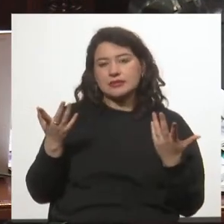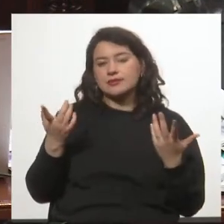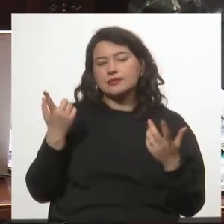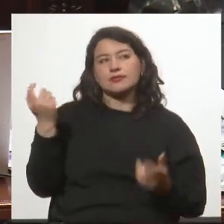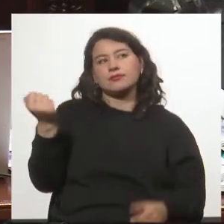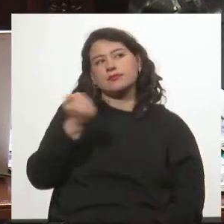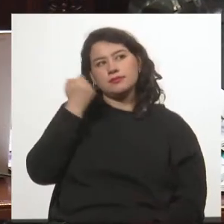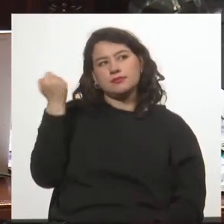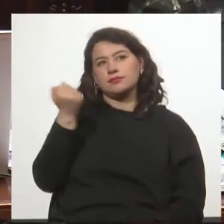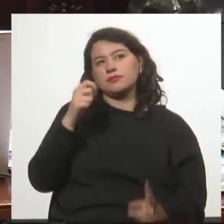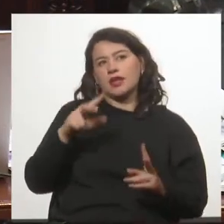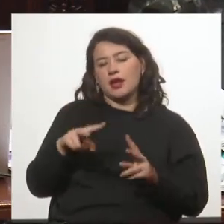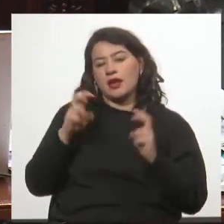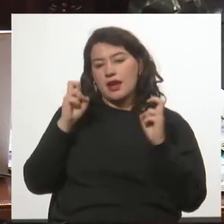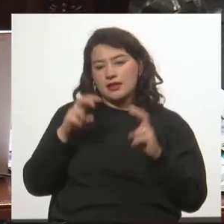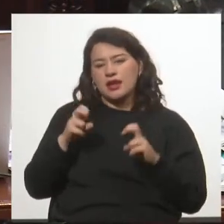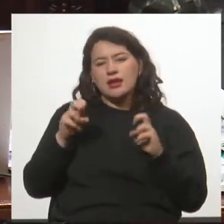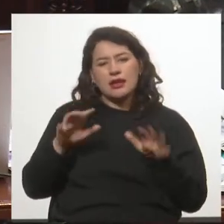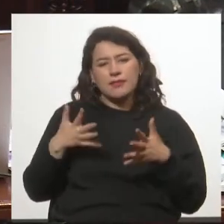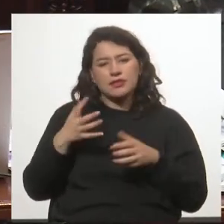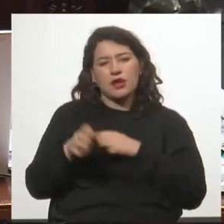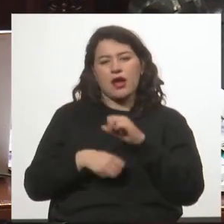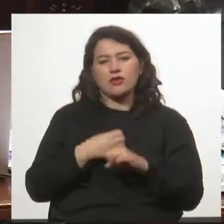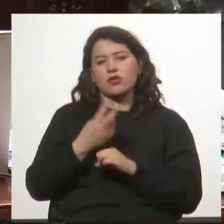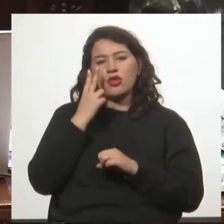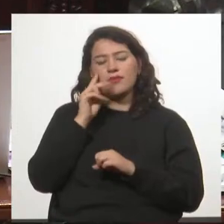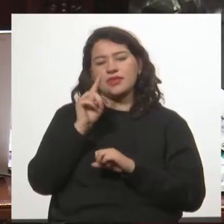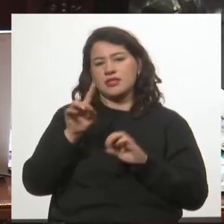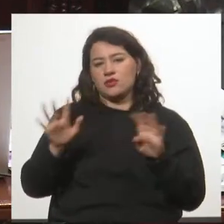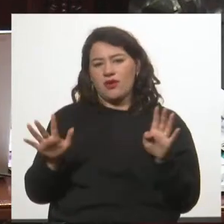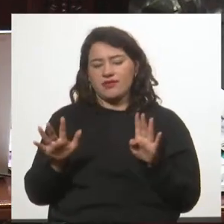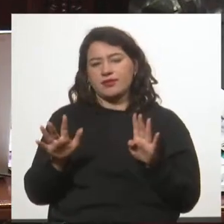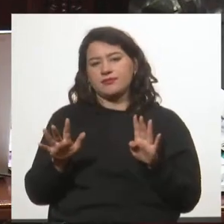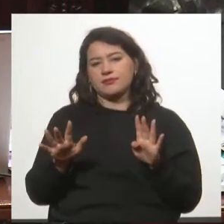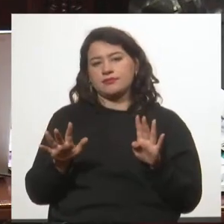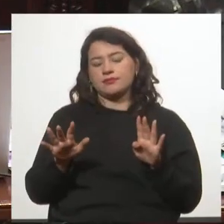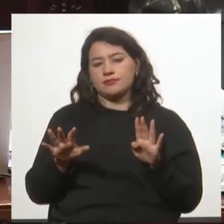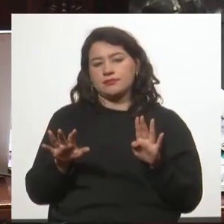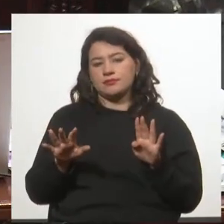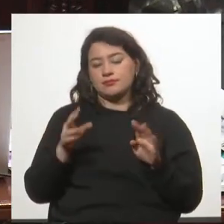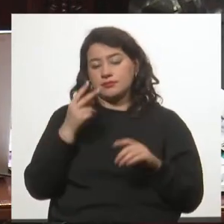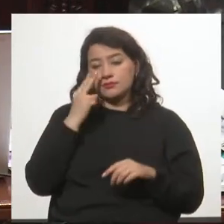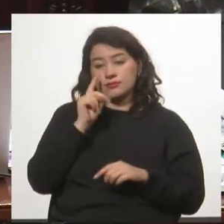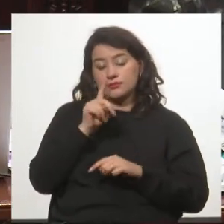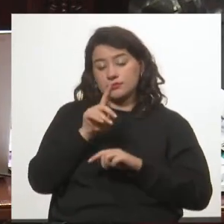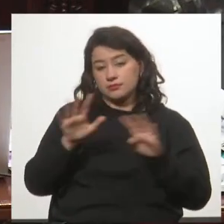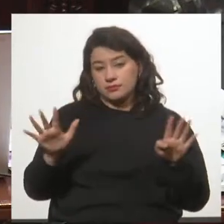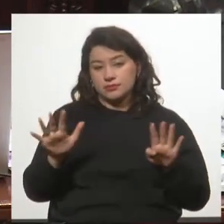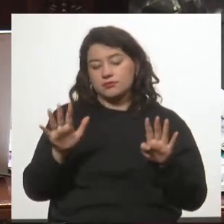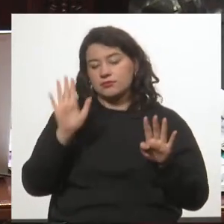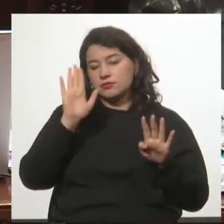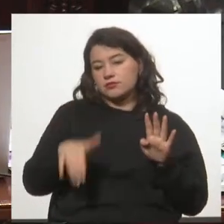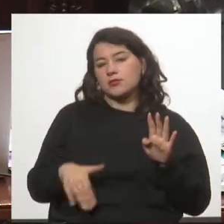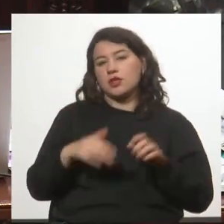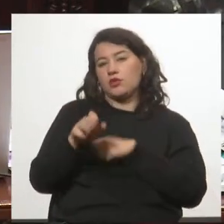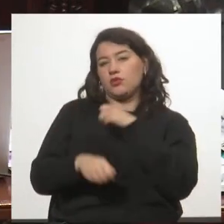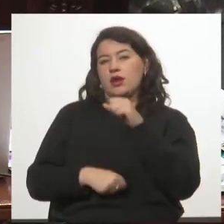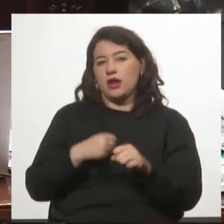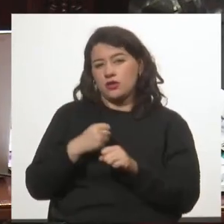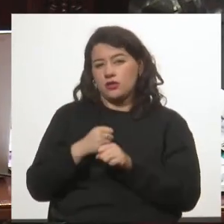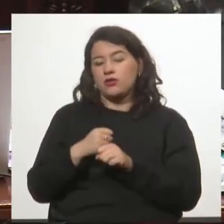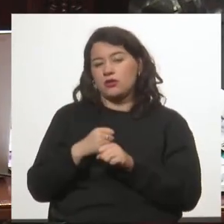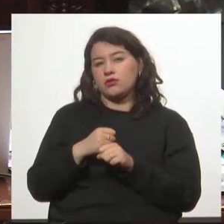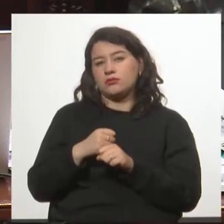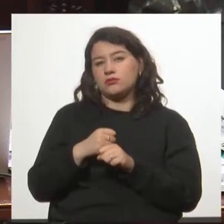importante analizar lo que ocurrió en el año 2019 precisamente porque el año 2019 es un año completo